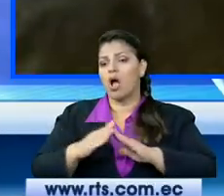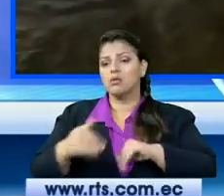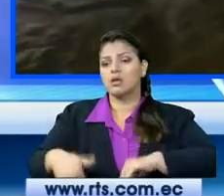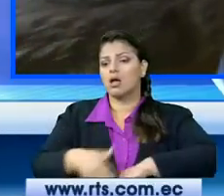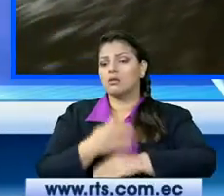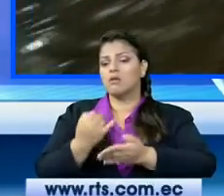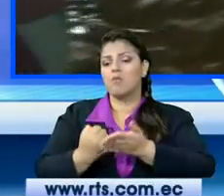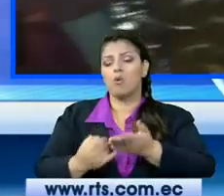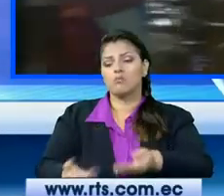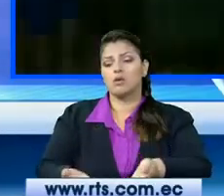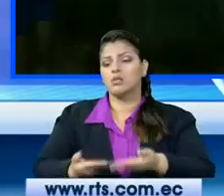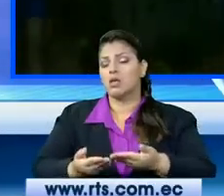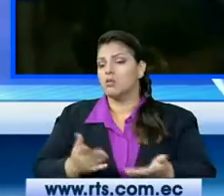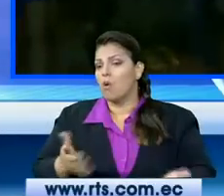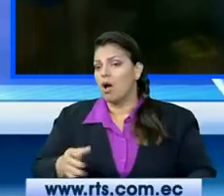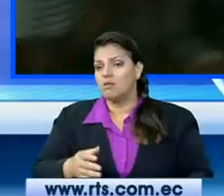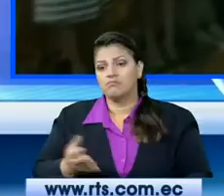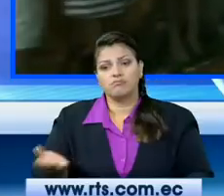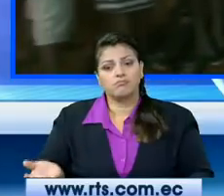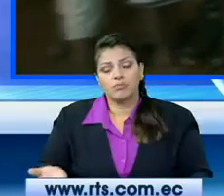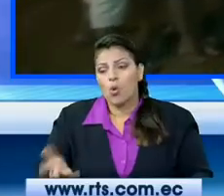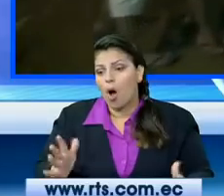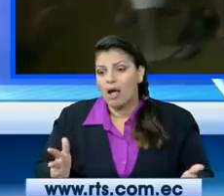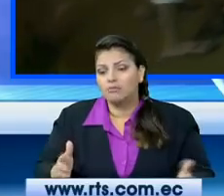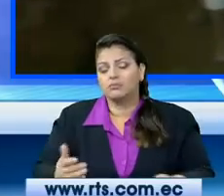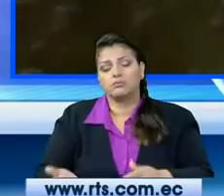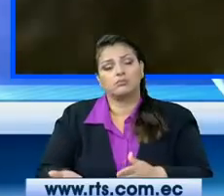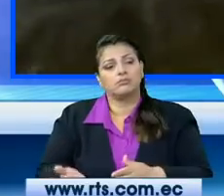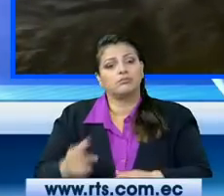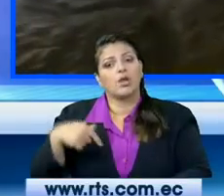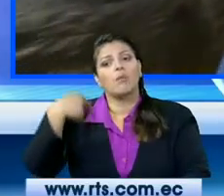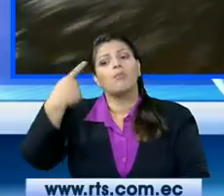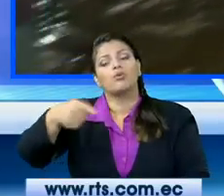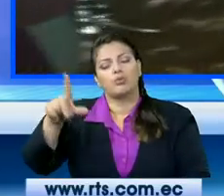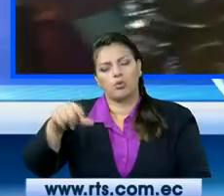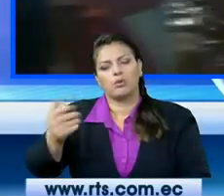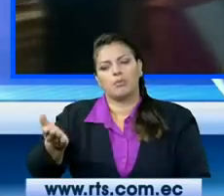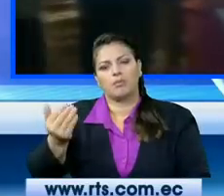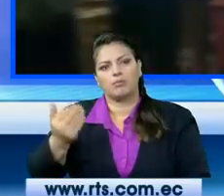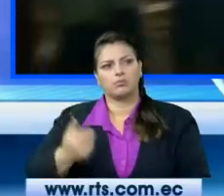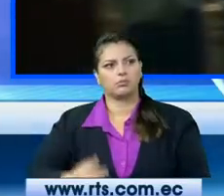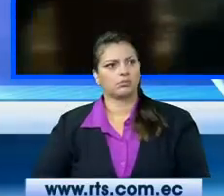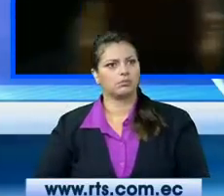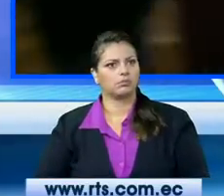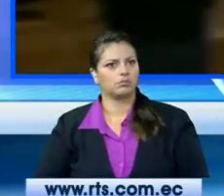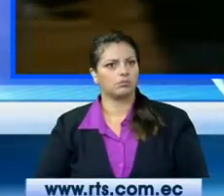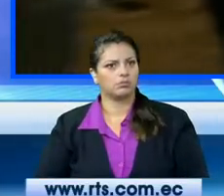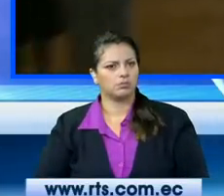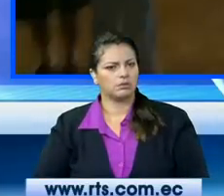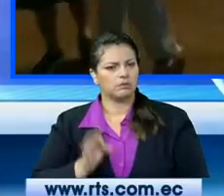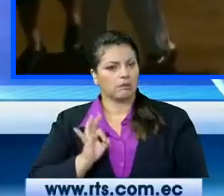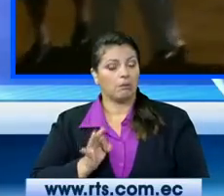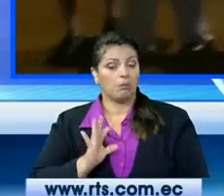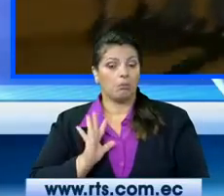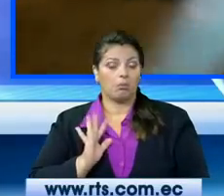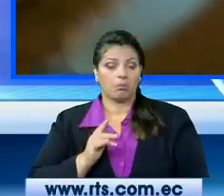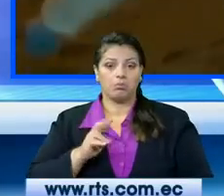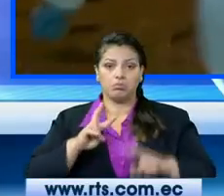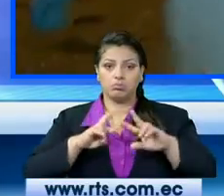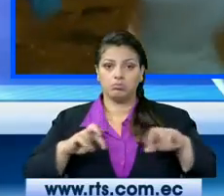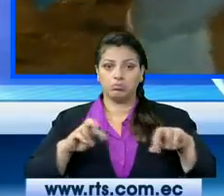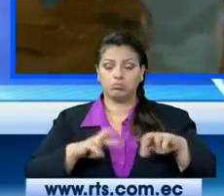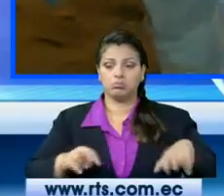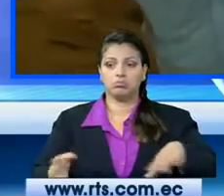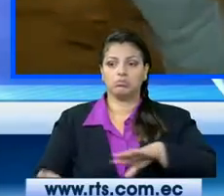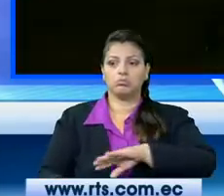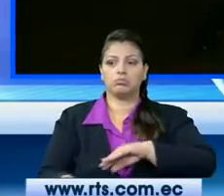lunes. Va a regresar, pero en un ataúd. Figúrate tú. Es una lástima. Caray, qué lástima. Bueno, vamos a cambiar de tema